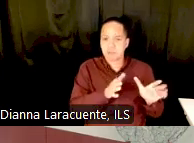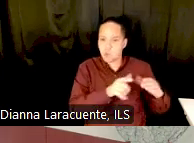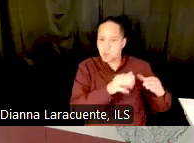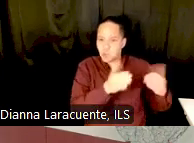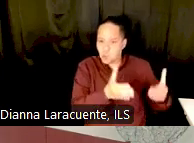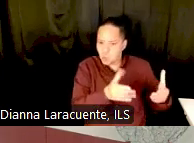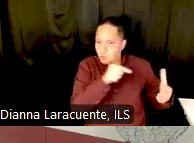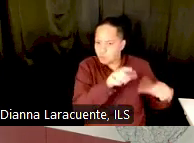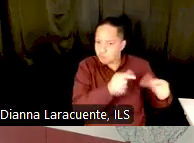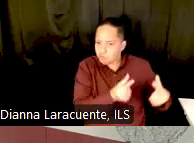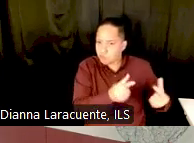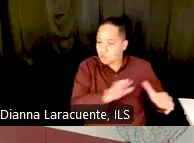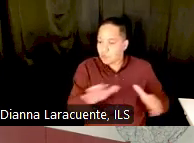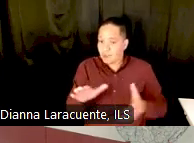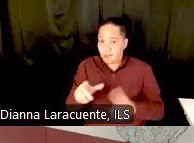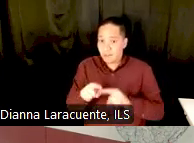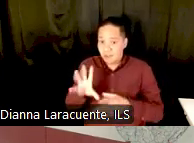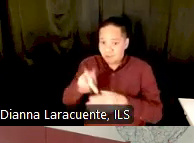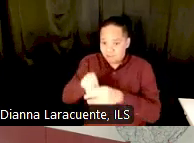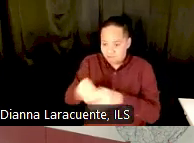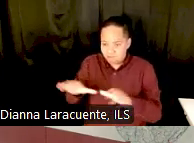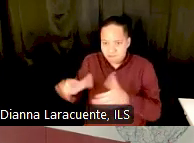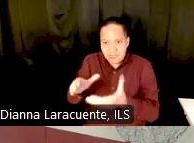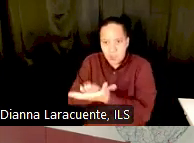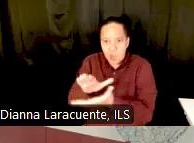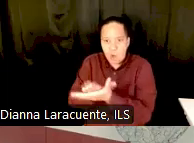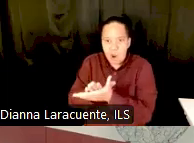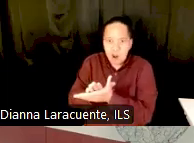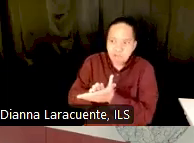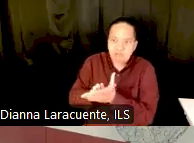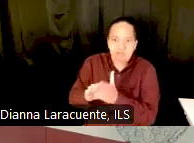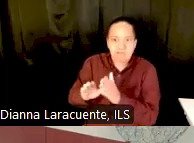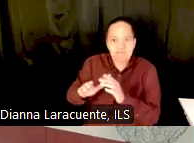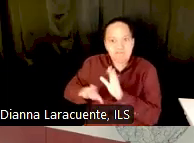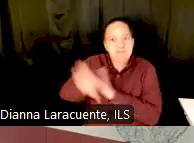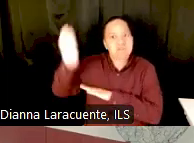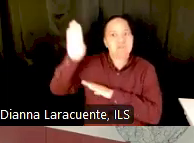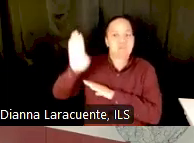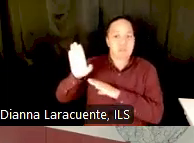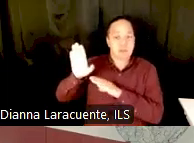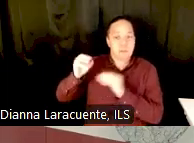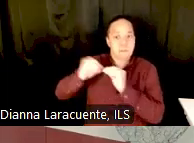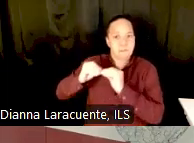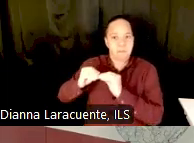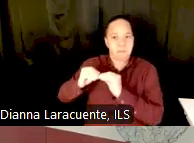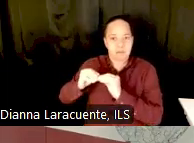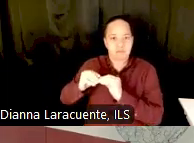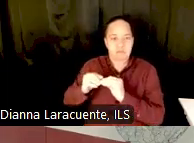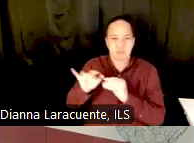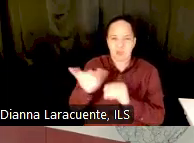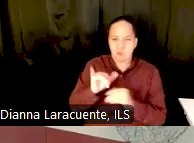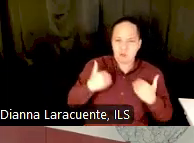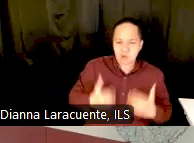las escuelas, pues eso aumenta. Es decir, igual pasa con condiciones físicas. Uno puede decir que la prevalencia de condiciones